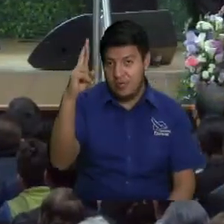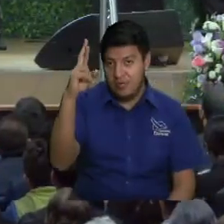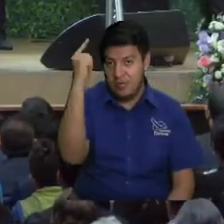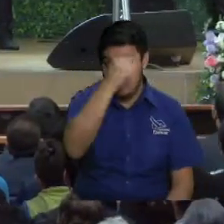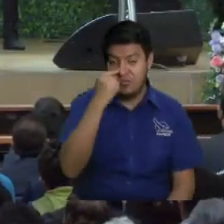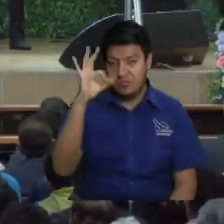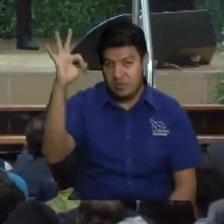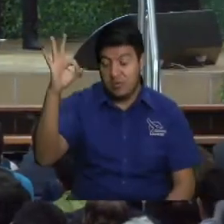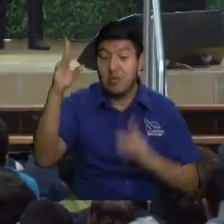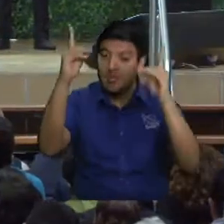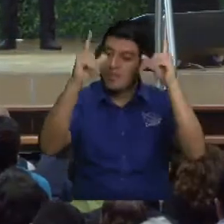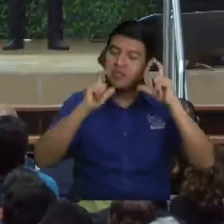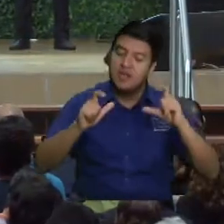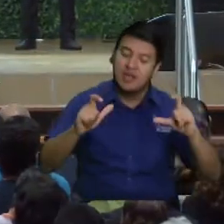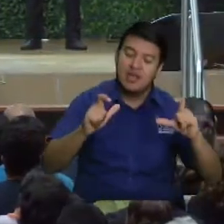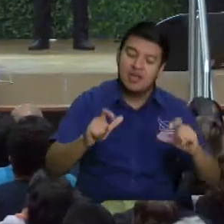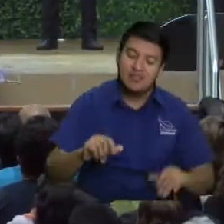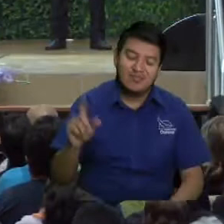Porque